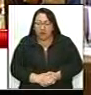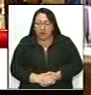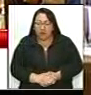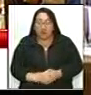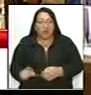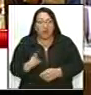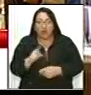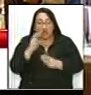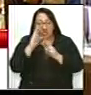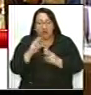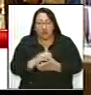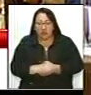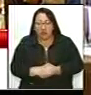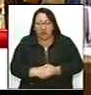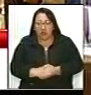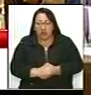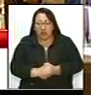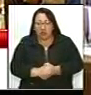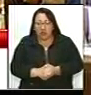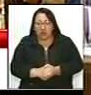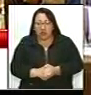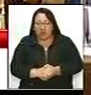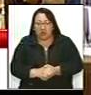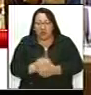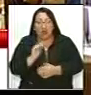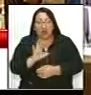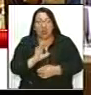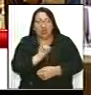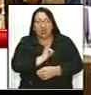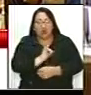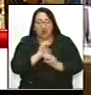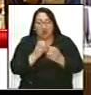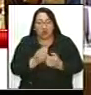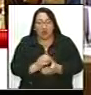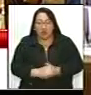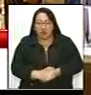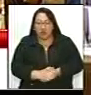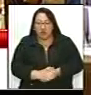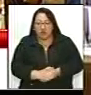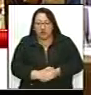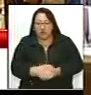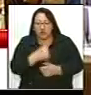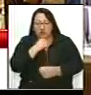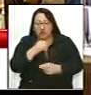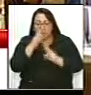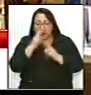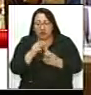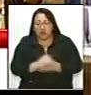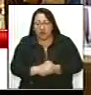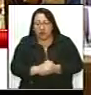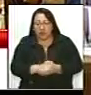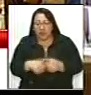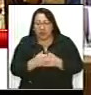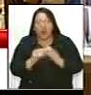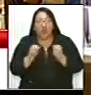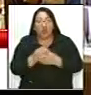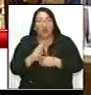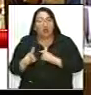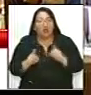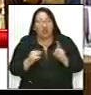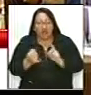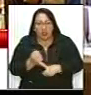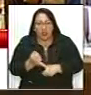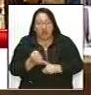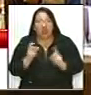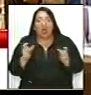respetado la institucionalidad del Congreso de la República. Se ha faltado el respeto a lo que es el Consejo Directivo,